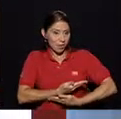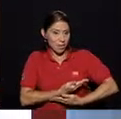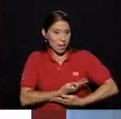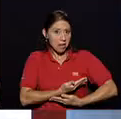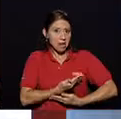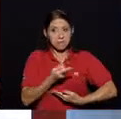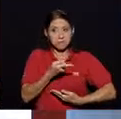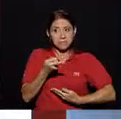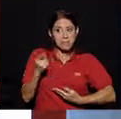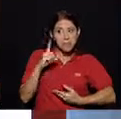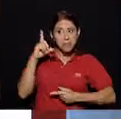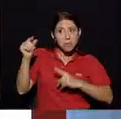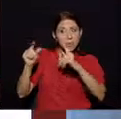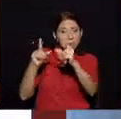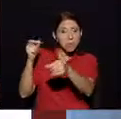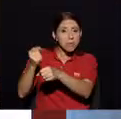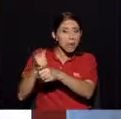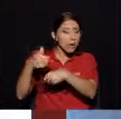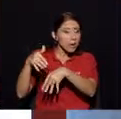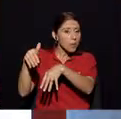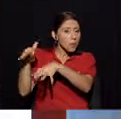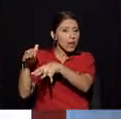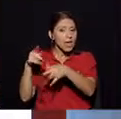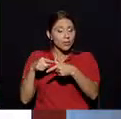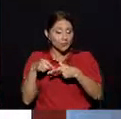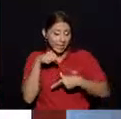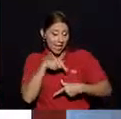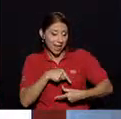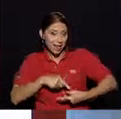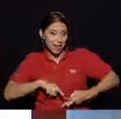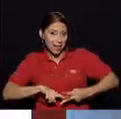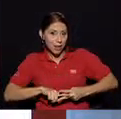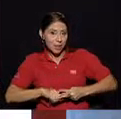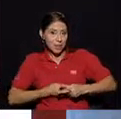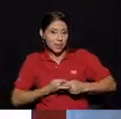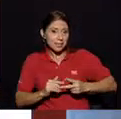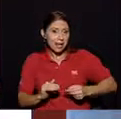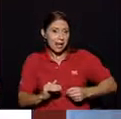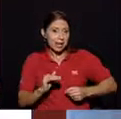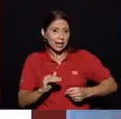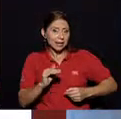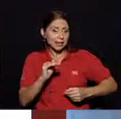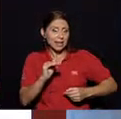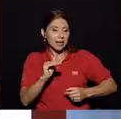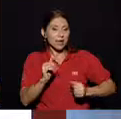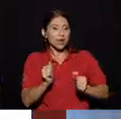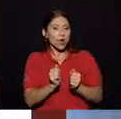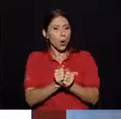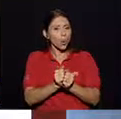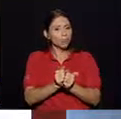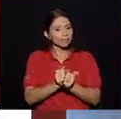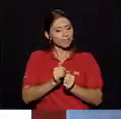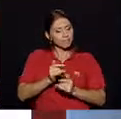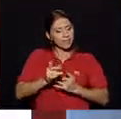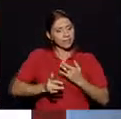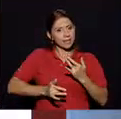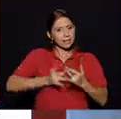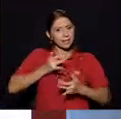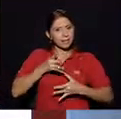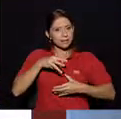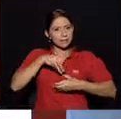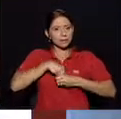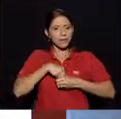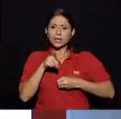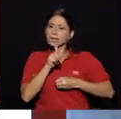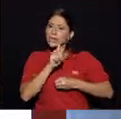bien documentado desde el punto de vista de las neurociencias, empieza a crecer con sensaciones que no